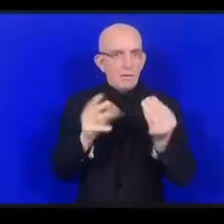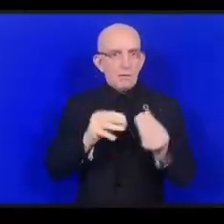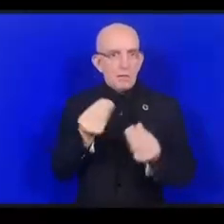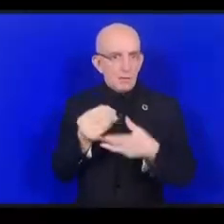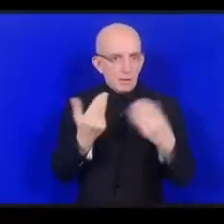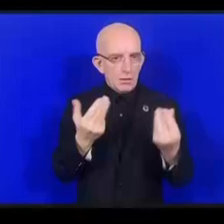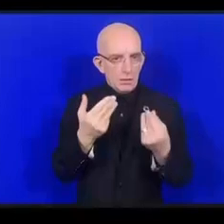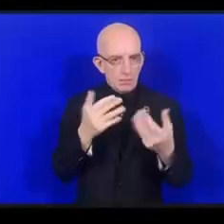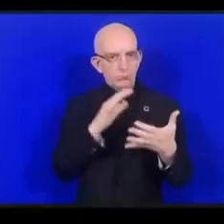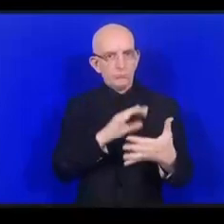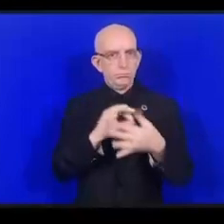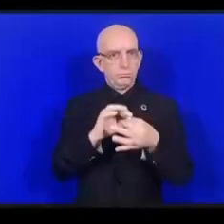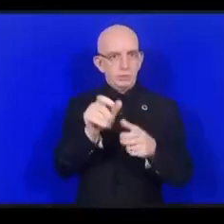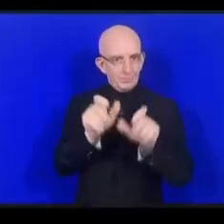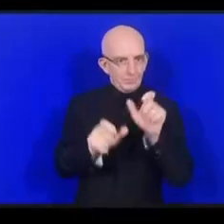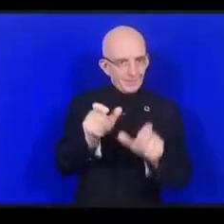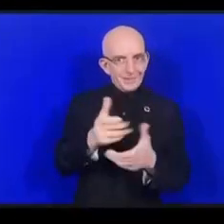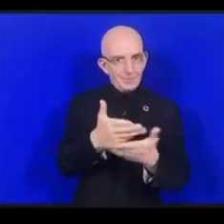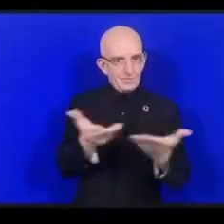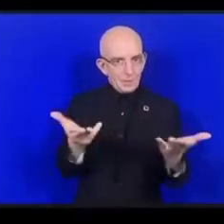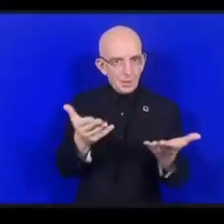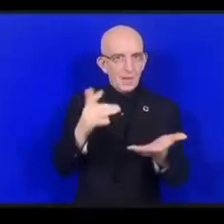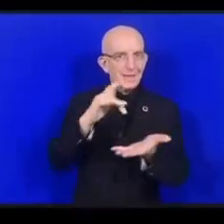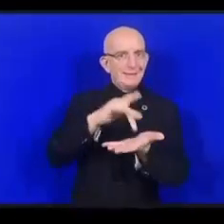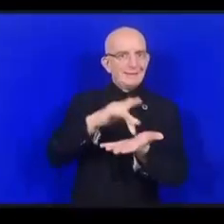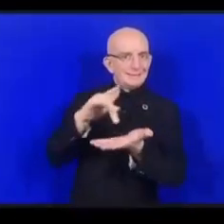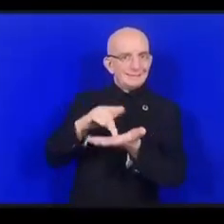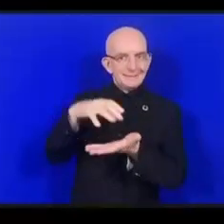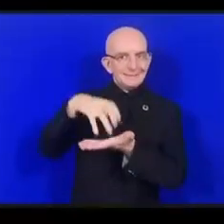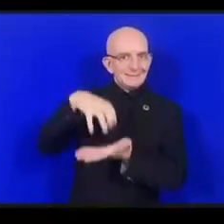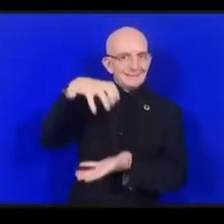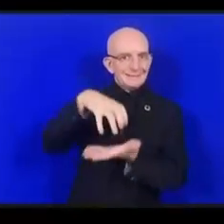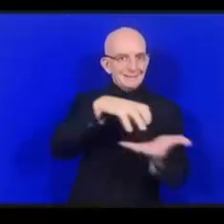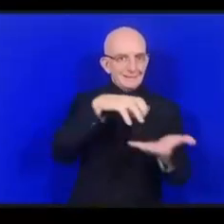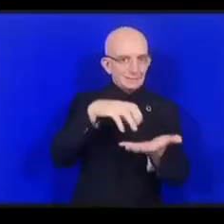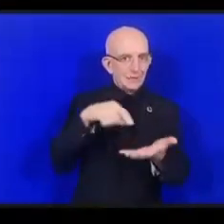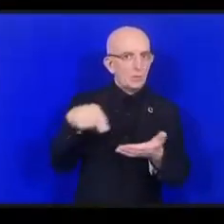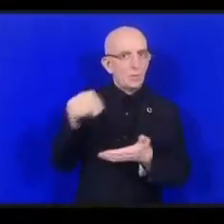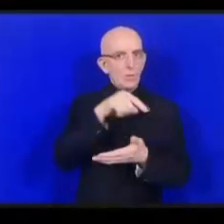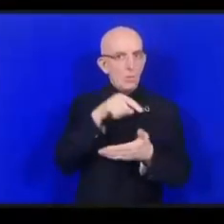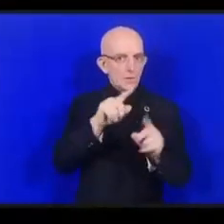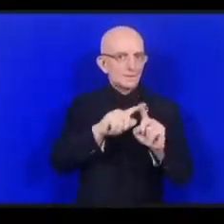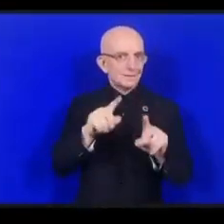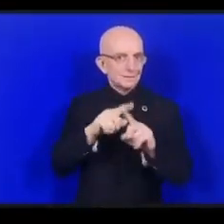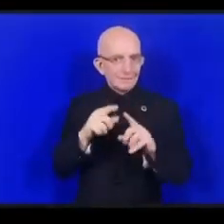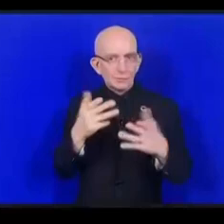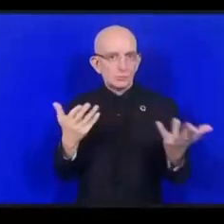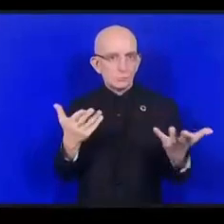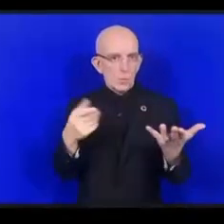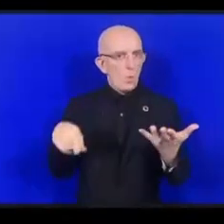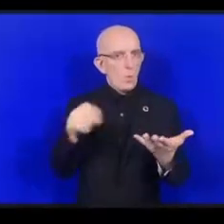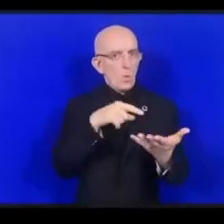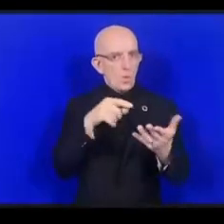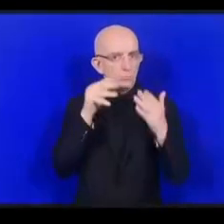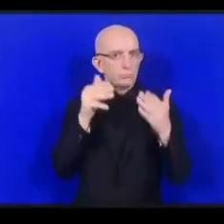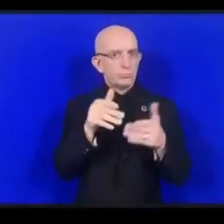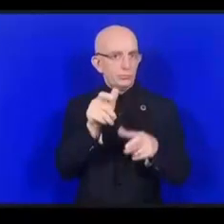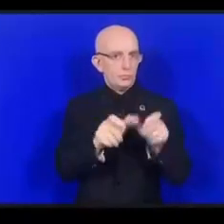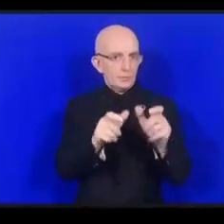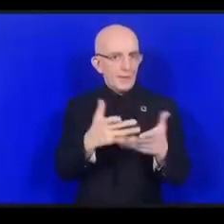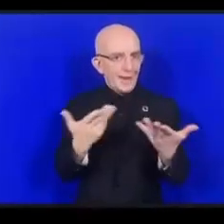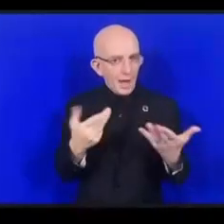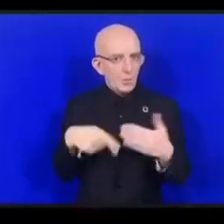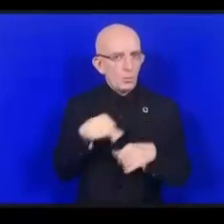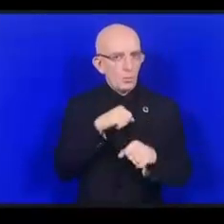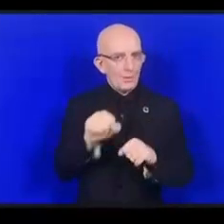ocurriera Y darles un buen mantenimiento para que no se volvieran peligrosas fueran siempre benéficas Cómo controlar el acceso para que